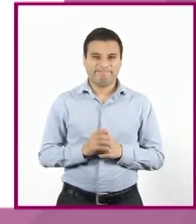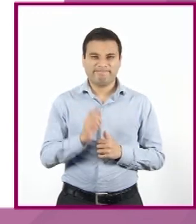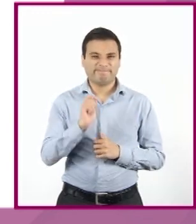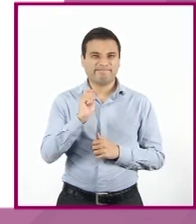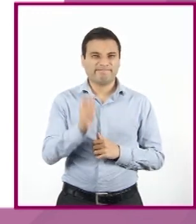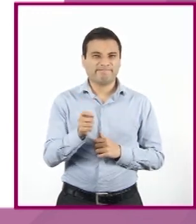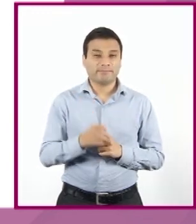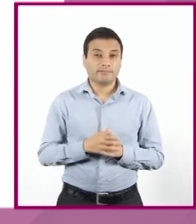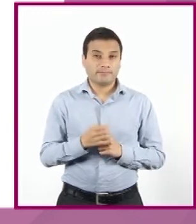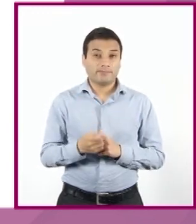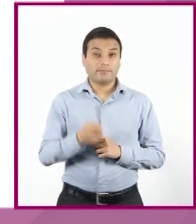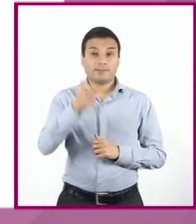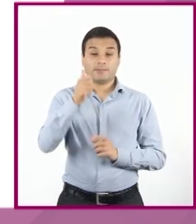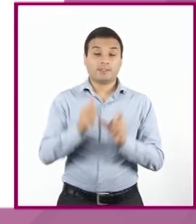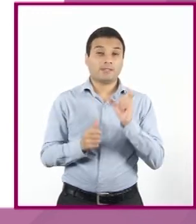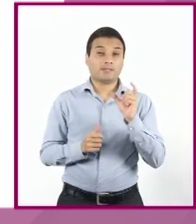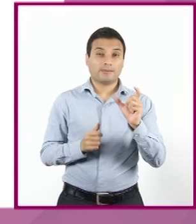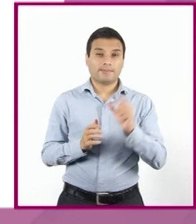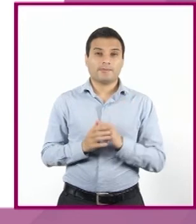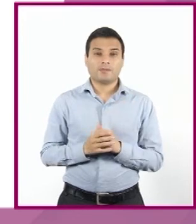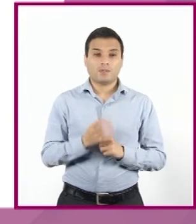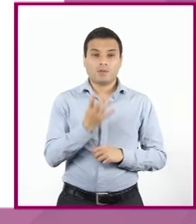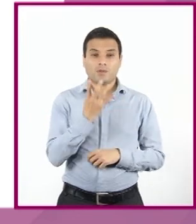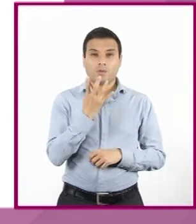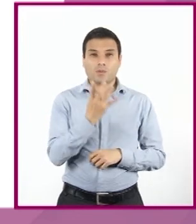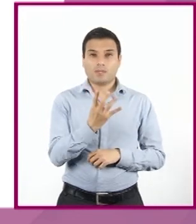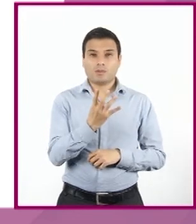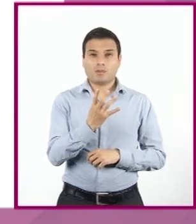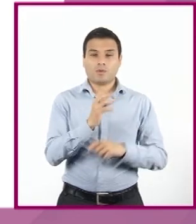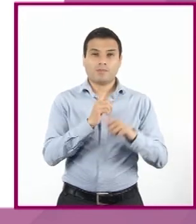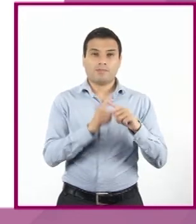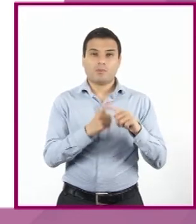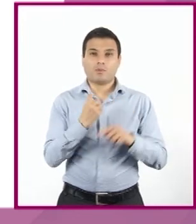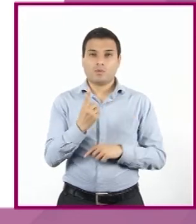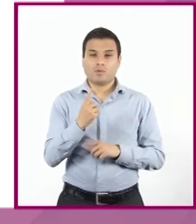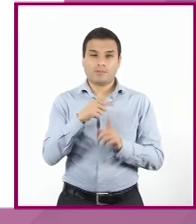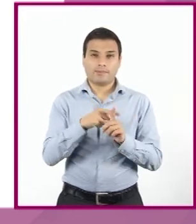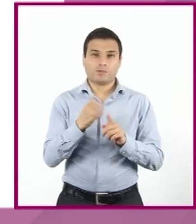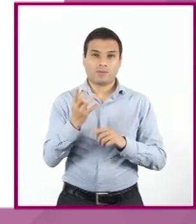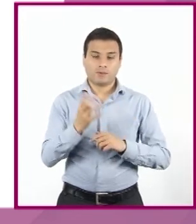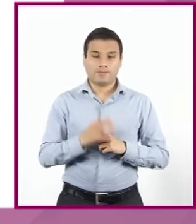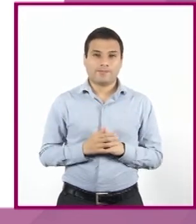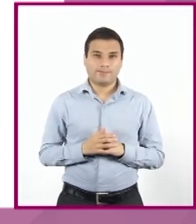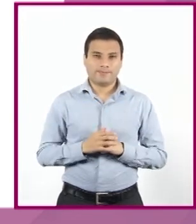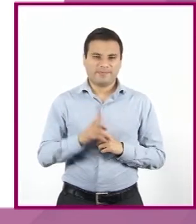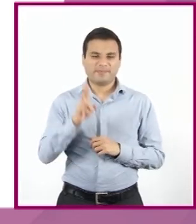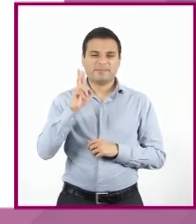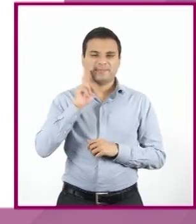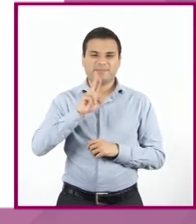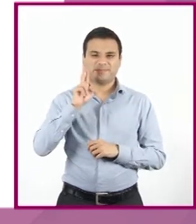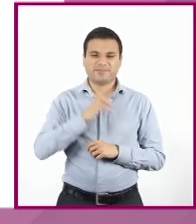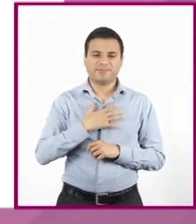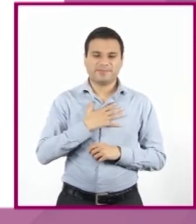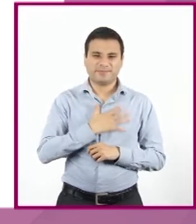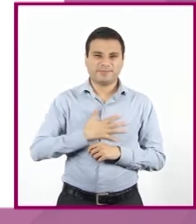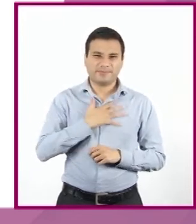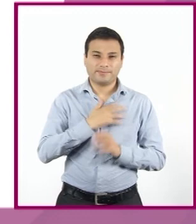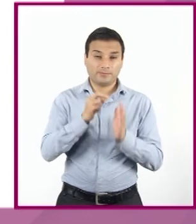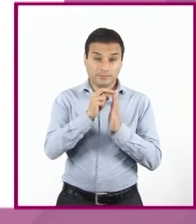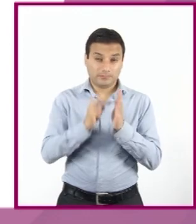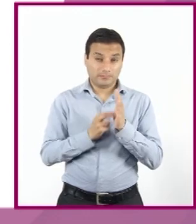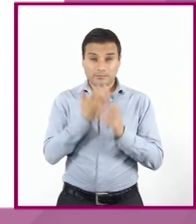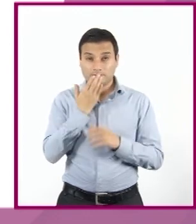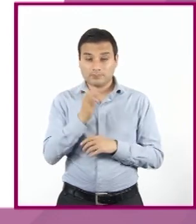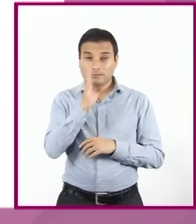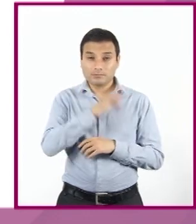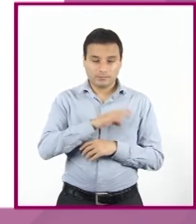el primer término es igual a 4 por 1 más 4. Verifiquemos que la regla